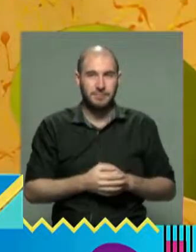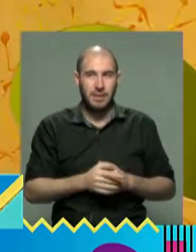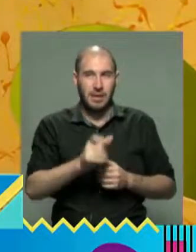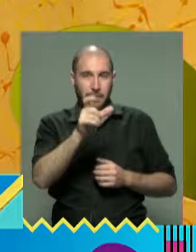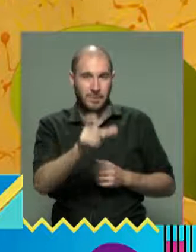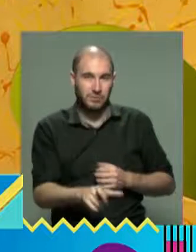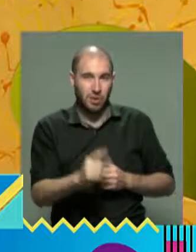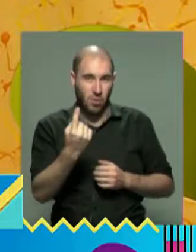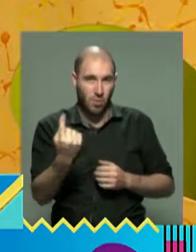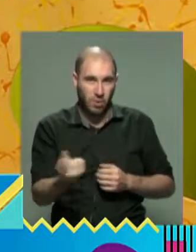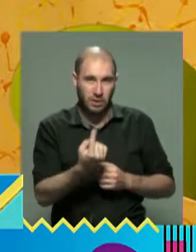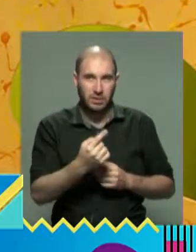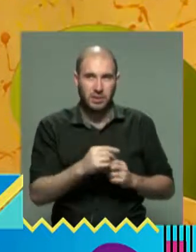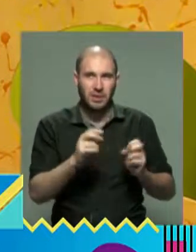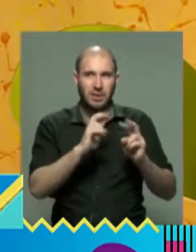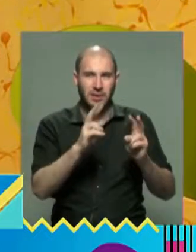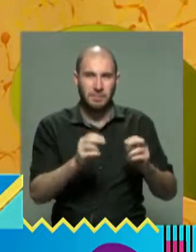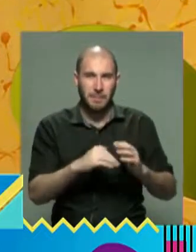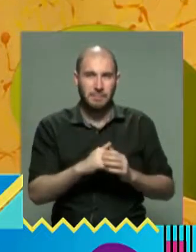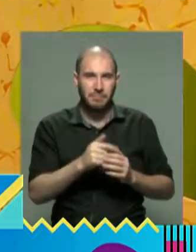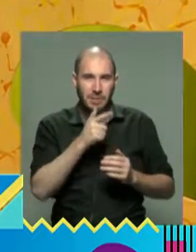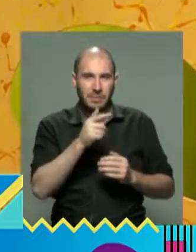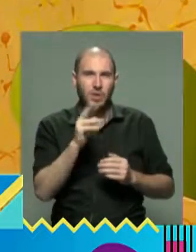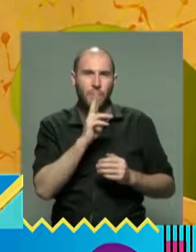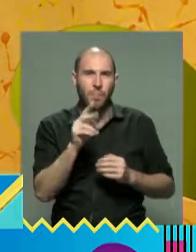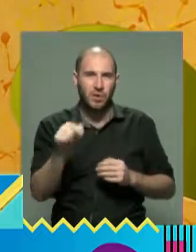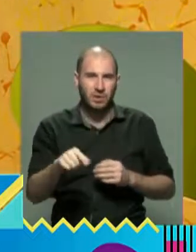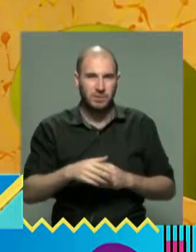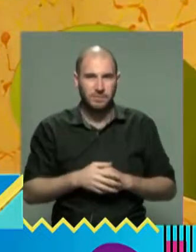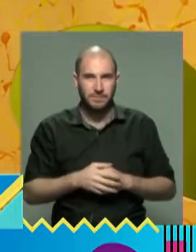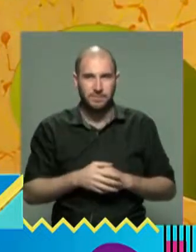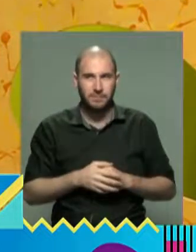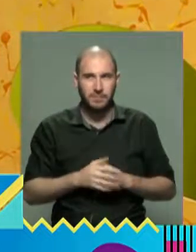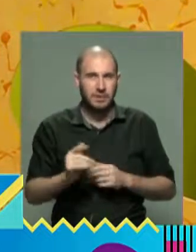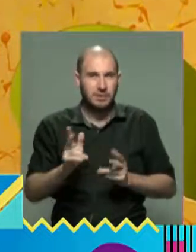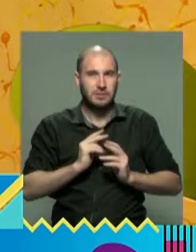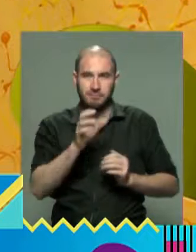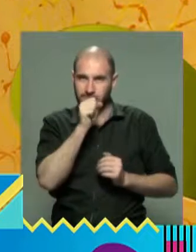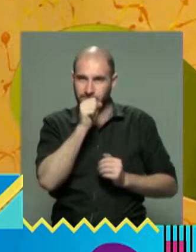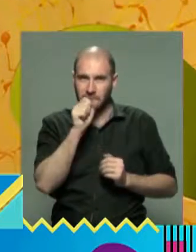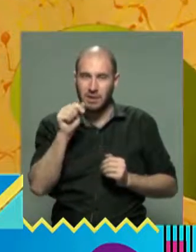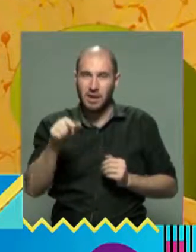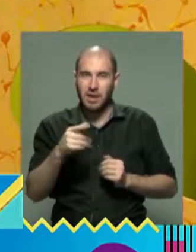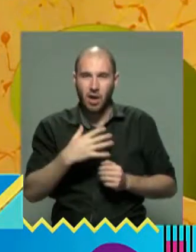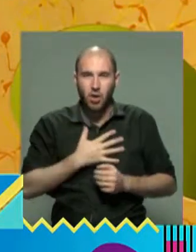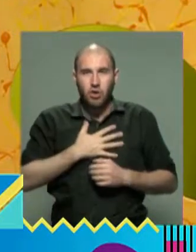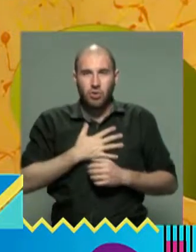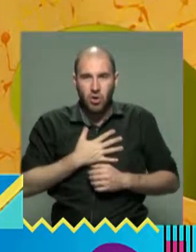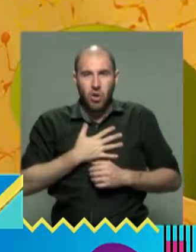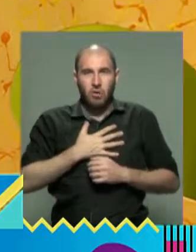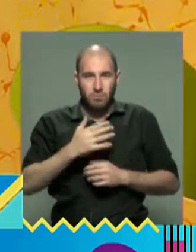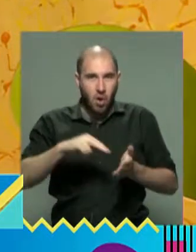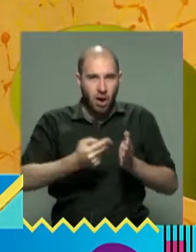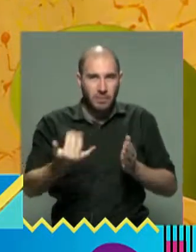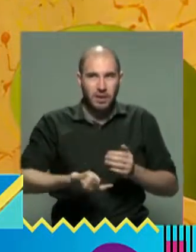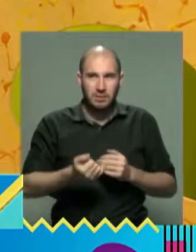una persona que, por una cuestión, imagino yo, que es una chica, no nos dijo que era asmática